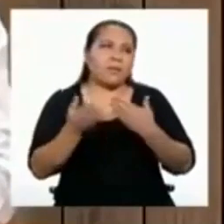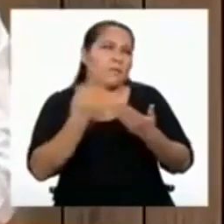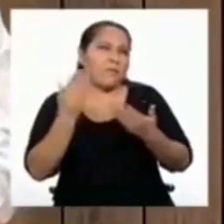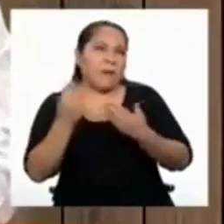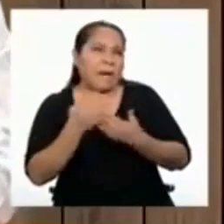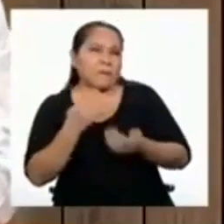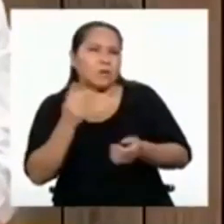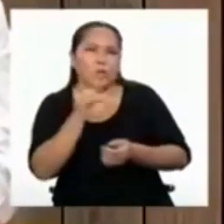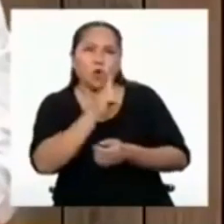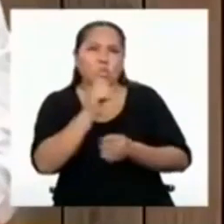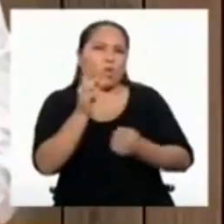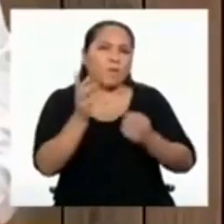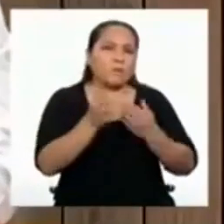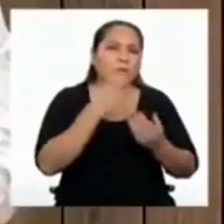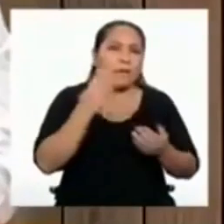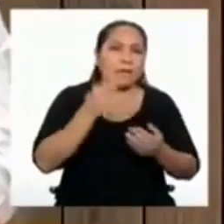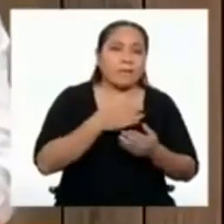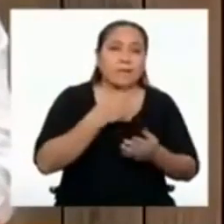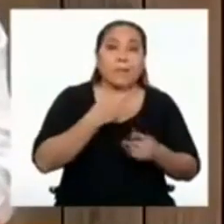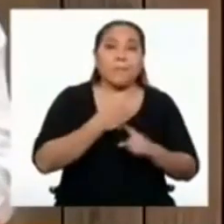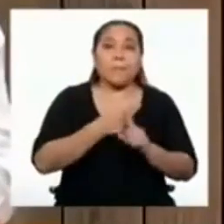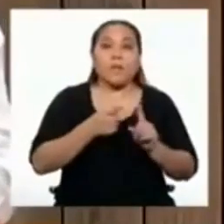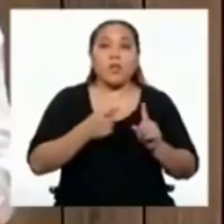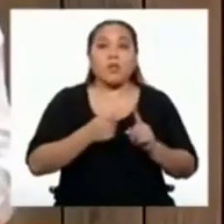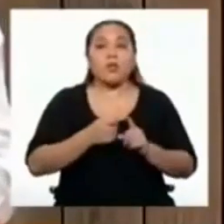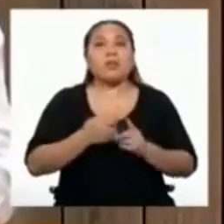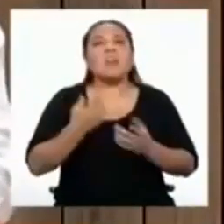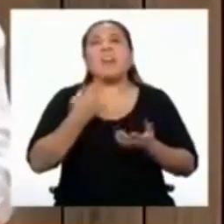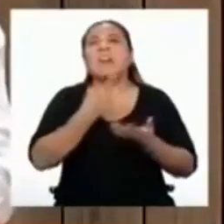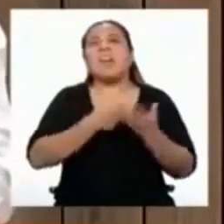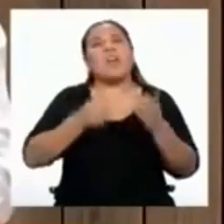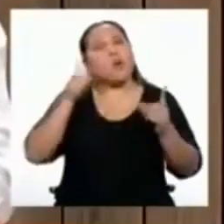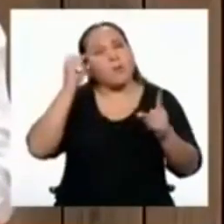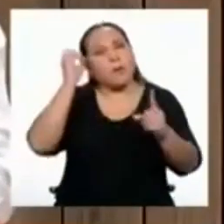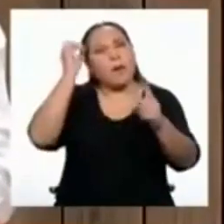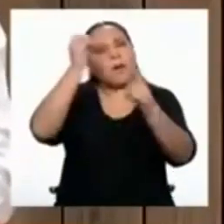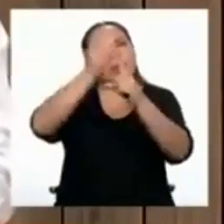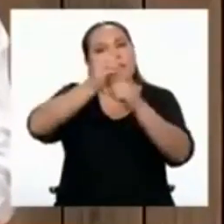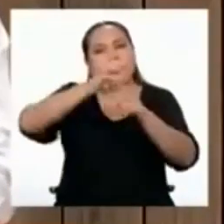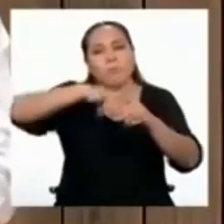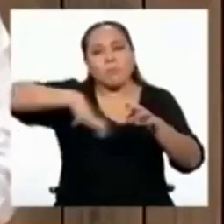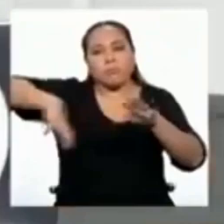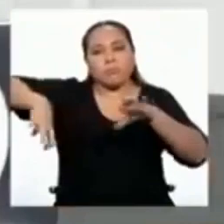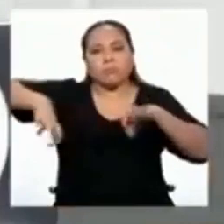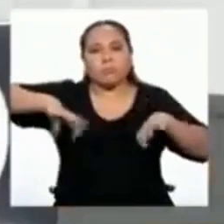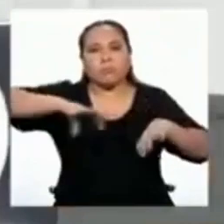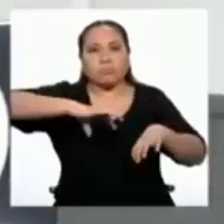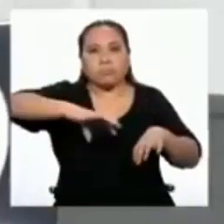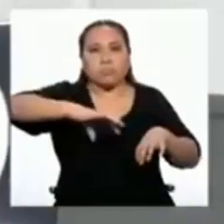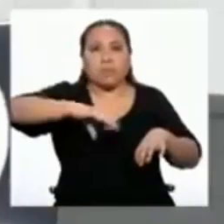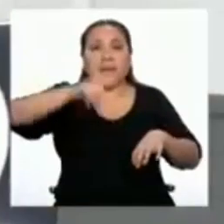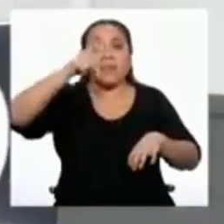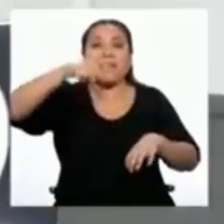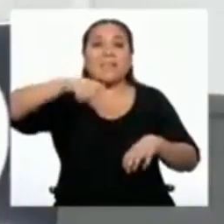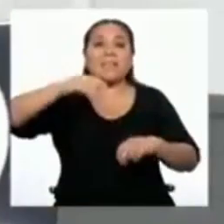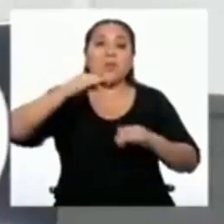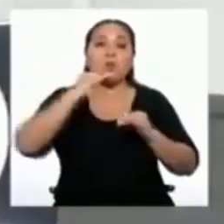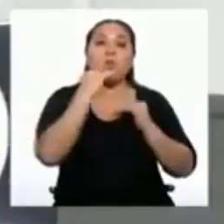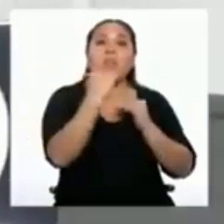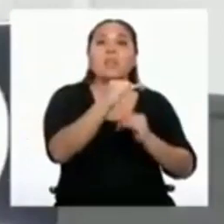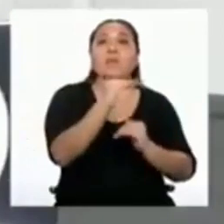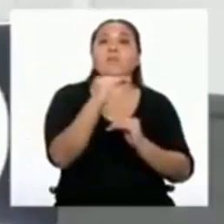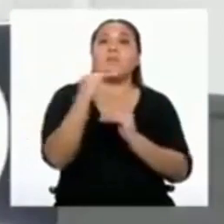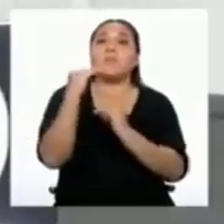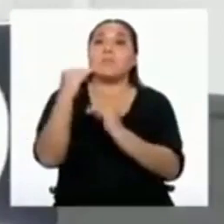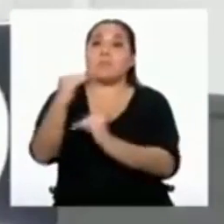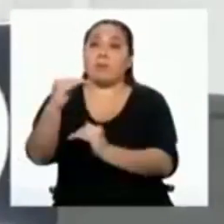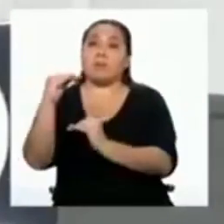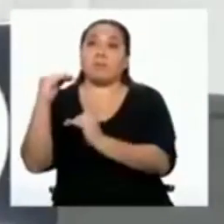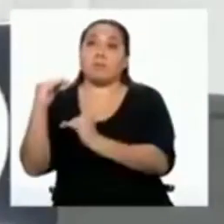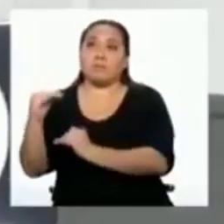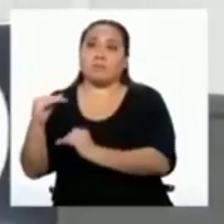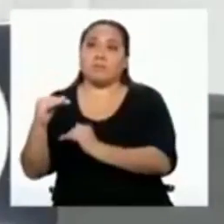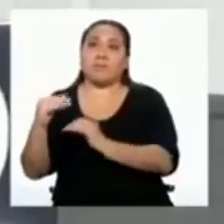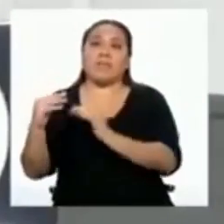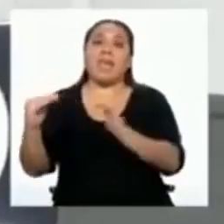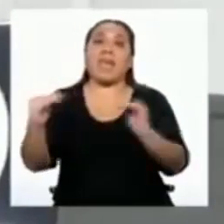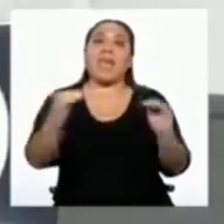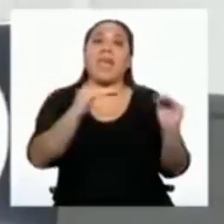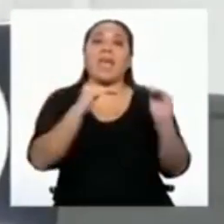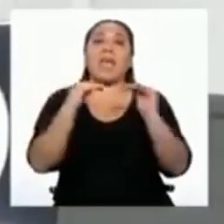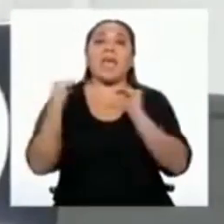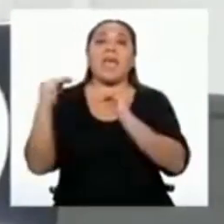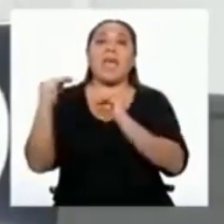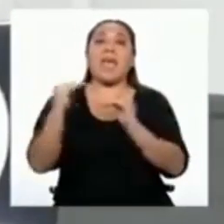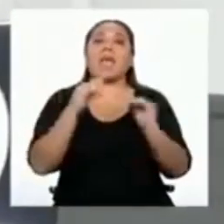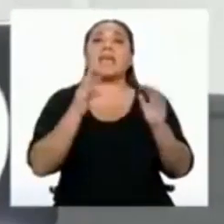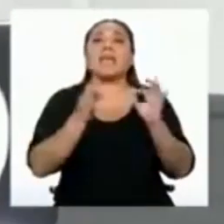no, pero lo que se busca con la división de poderes es que exista un equilibrio. Ya, pero ¿equilibrio en qué sentido?